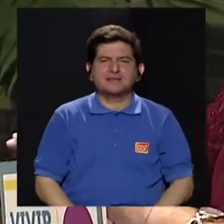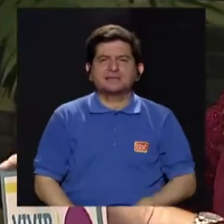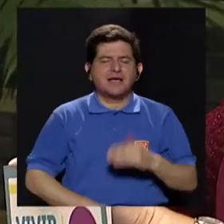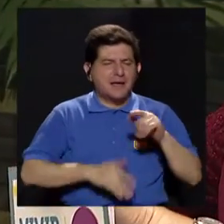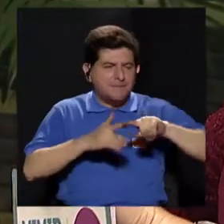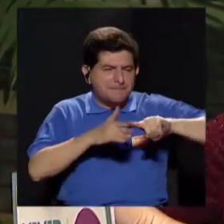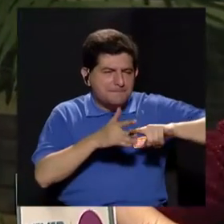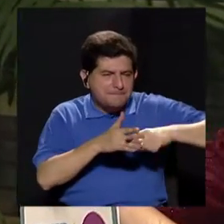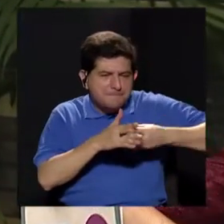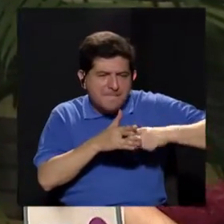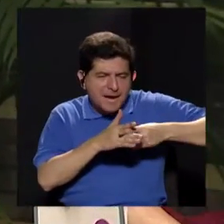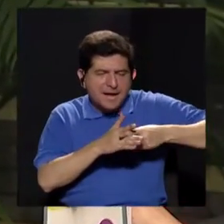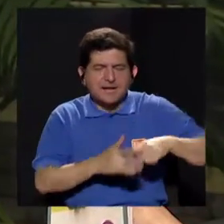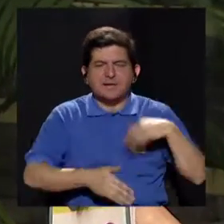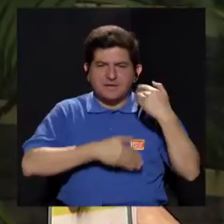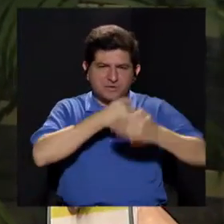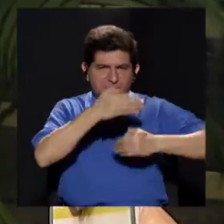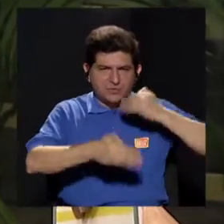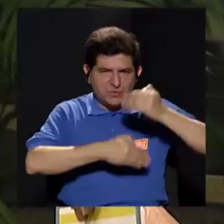en los mecanismos